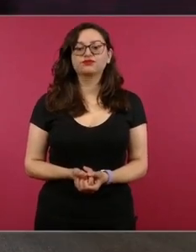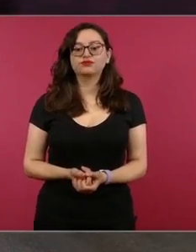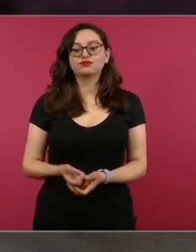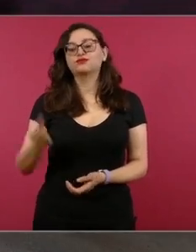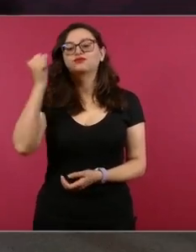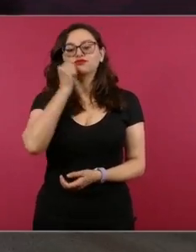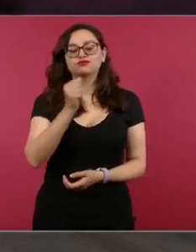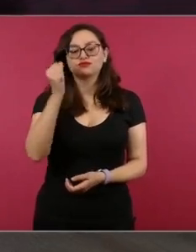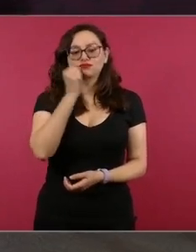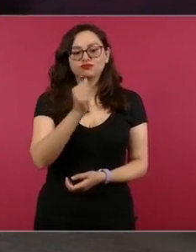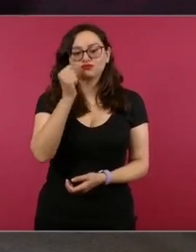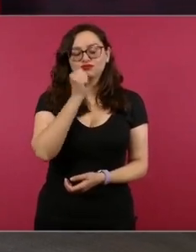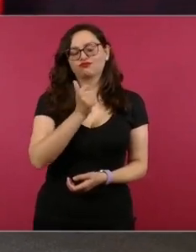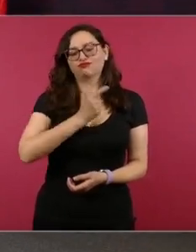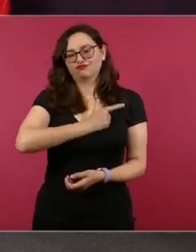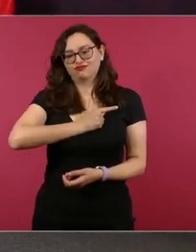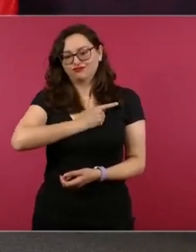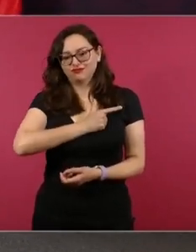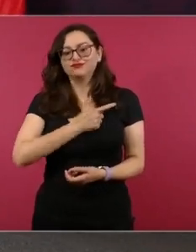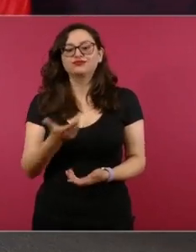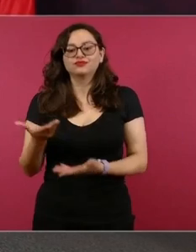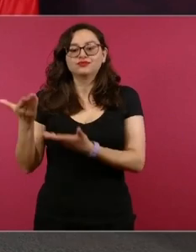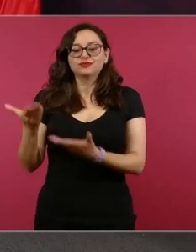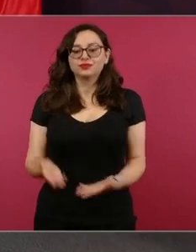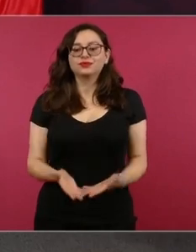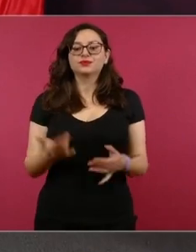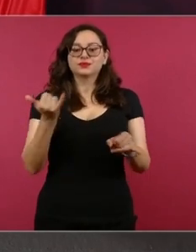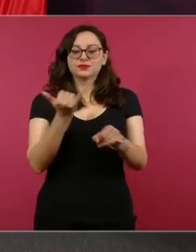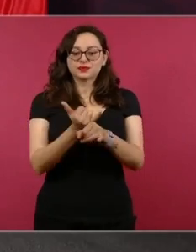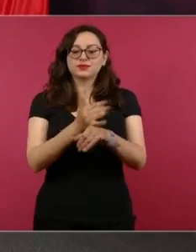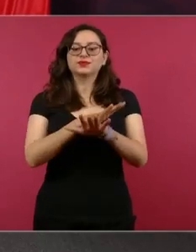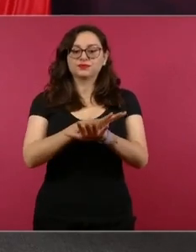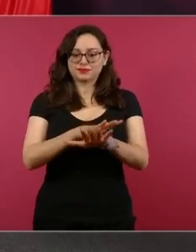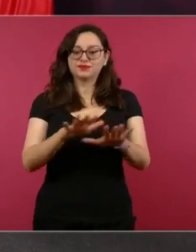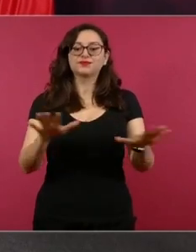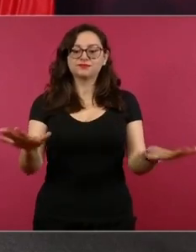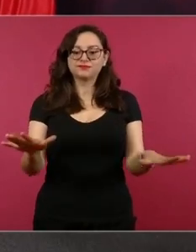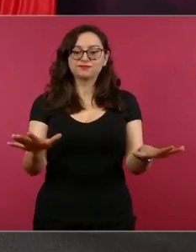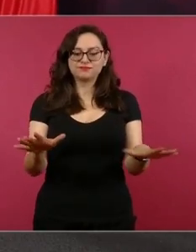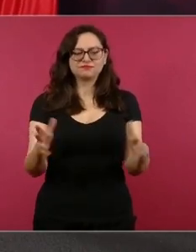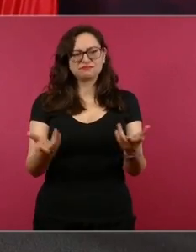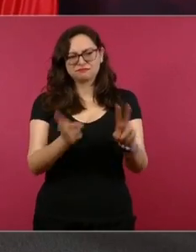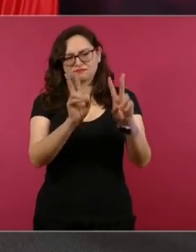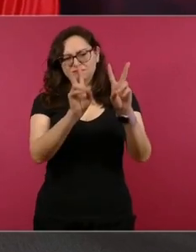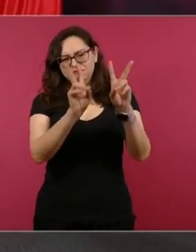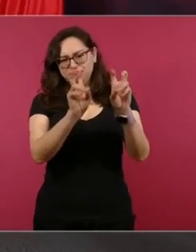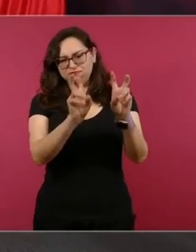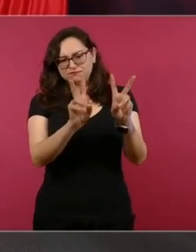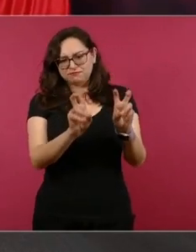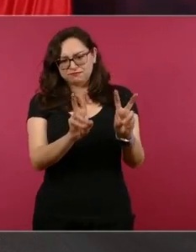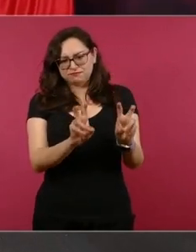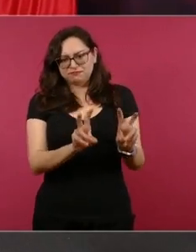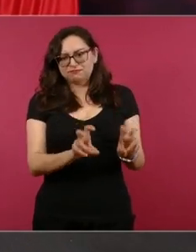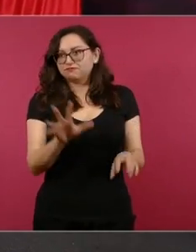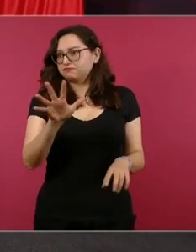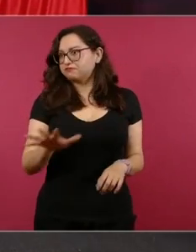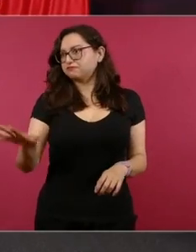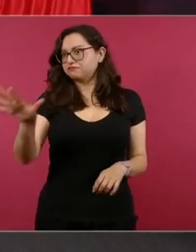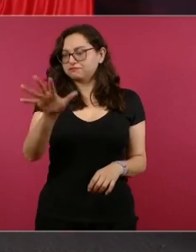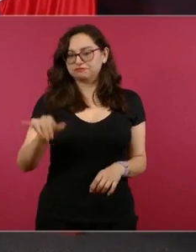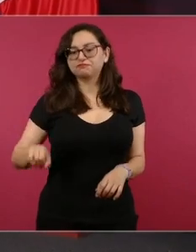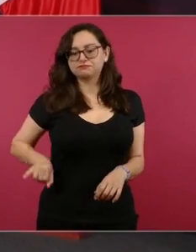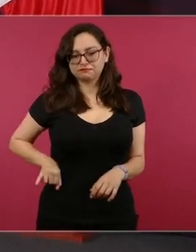informar sobre los distintos asuntos de interés público.